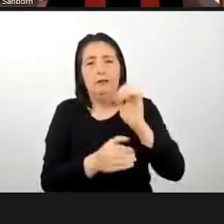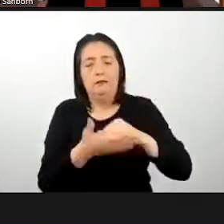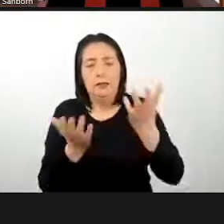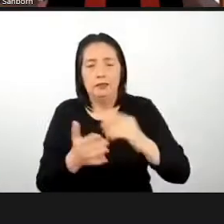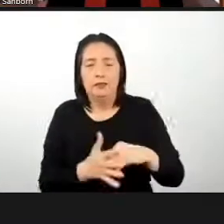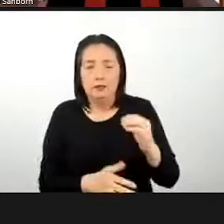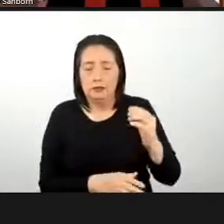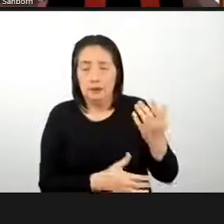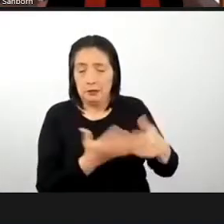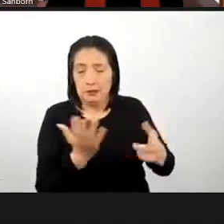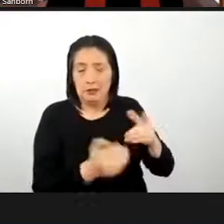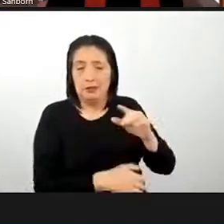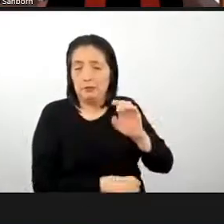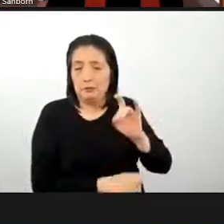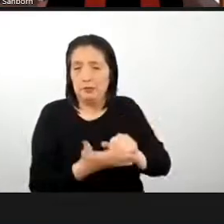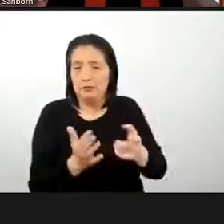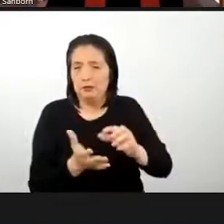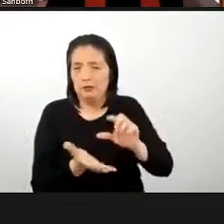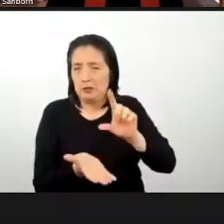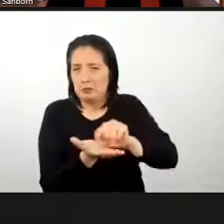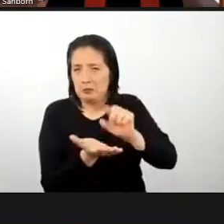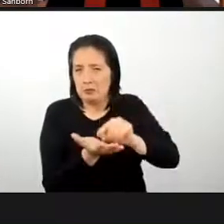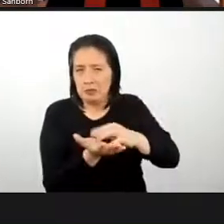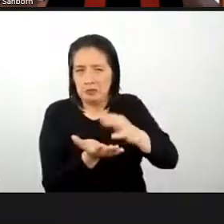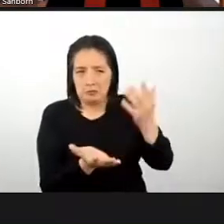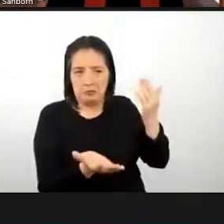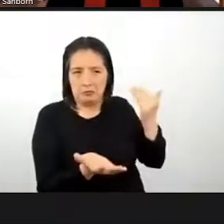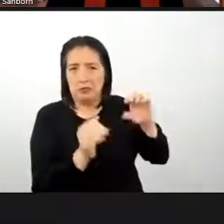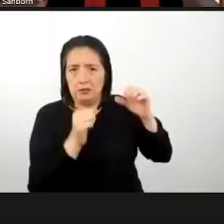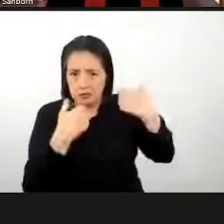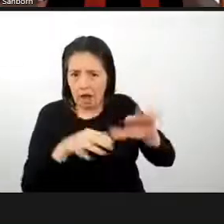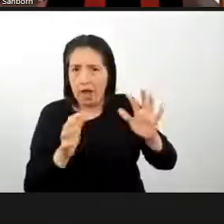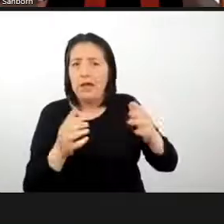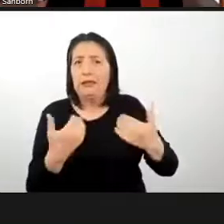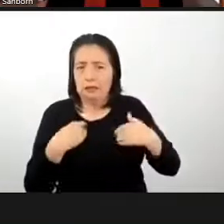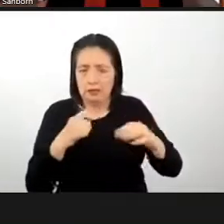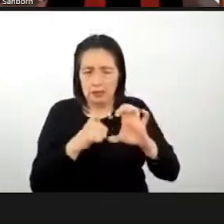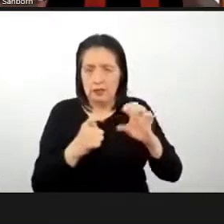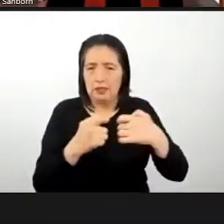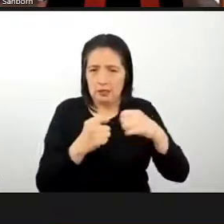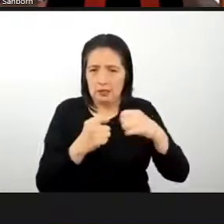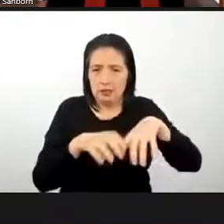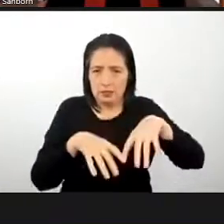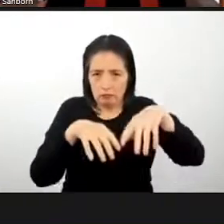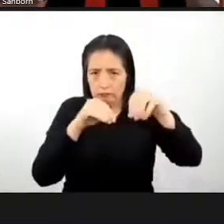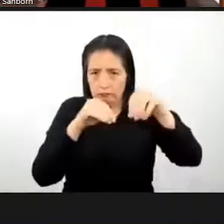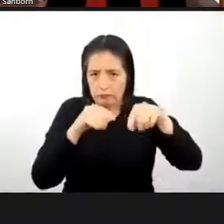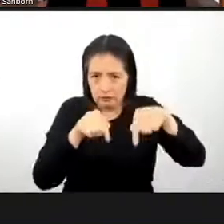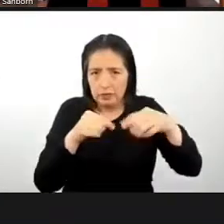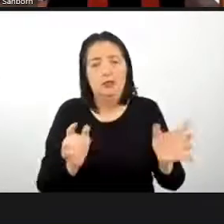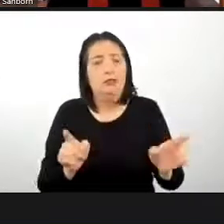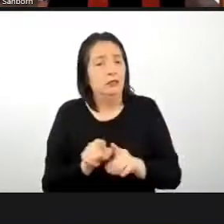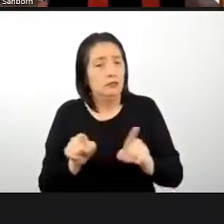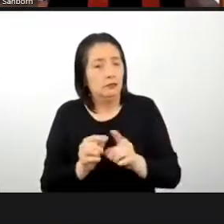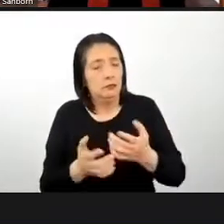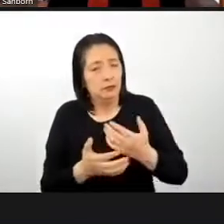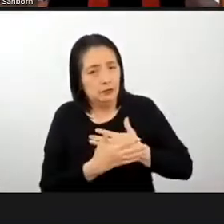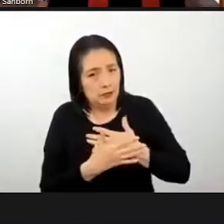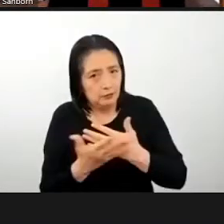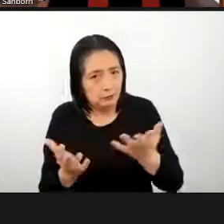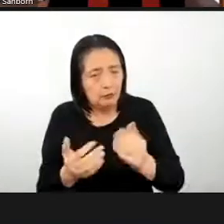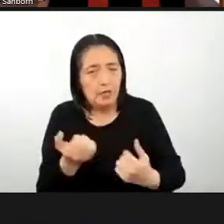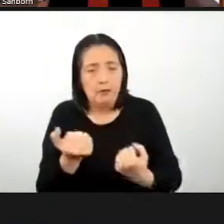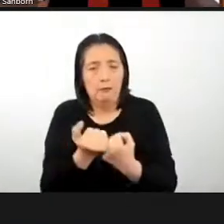Ombudsman, que se publicó hace unos meses, está disponible en Internet y que obviamente también con la muy estimable, como